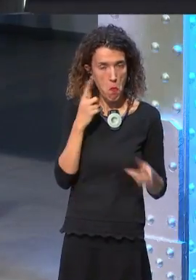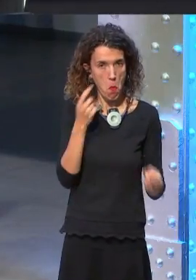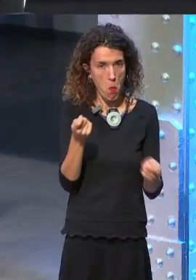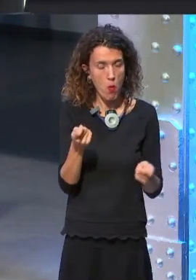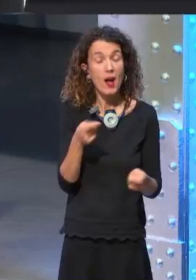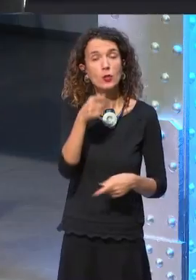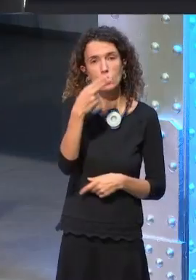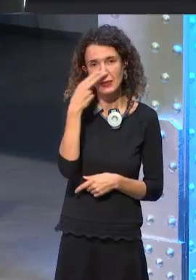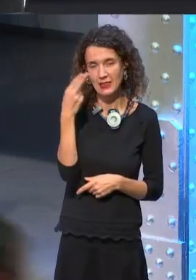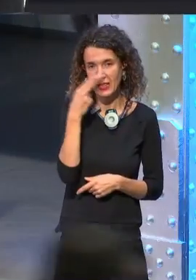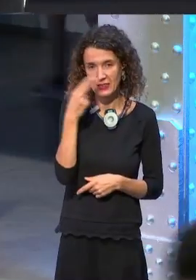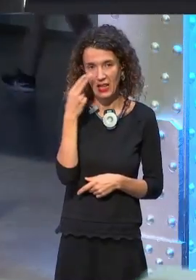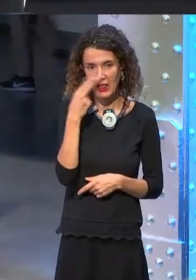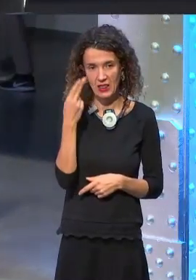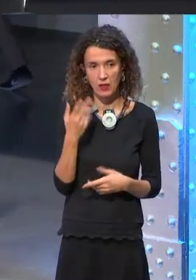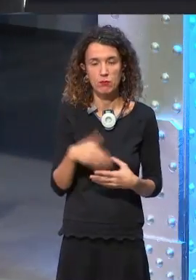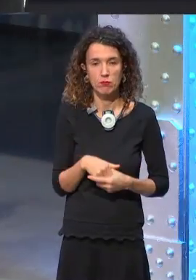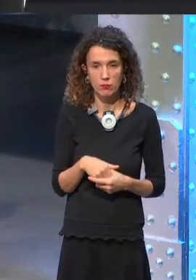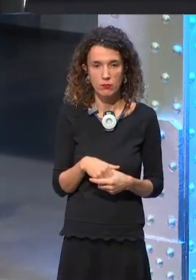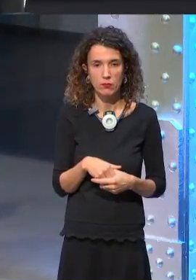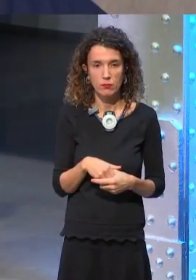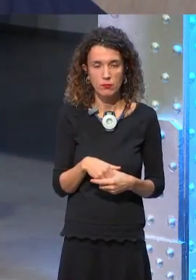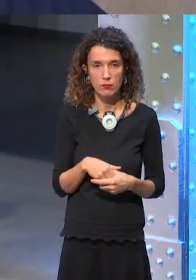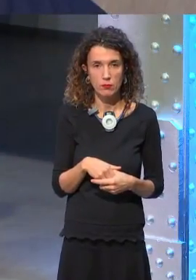Y eso es muy interesante.